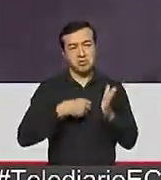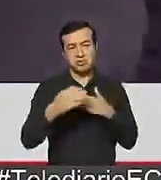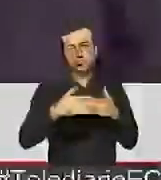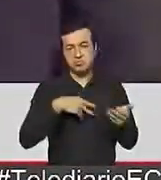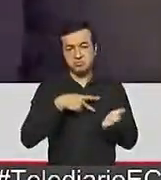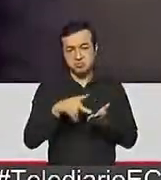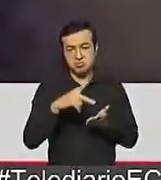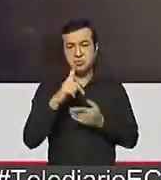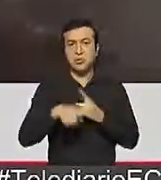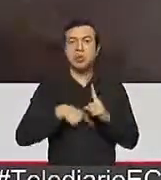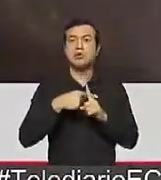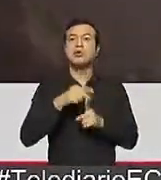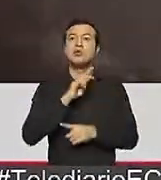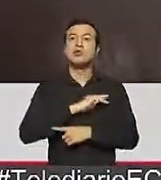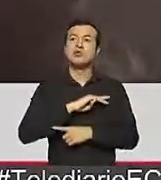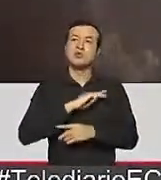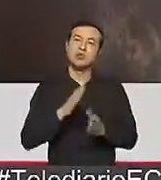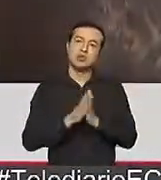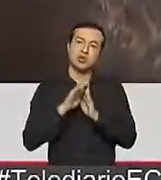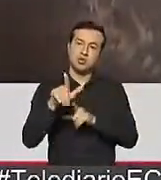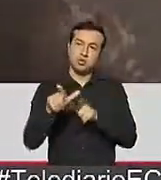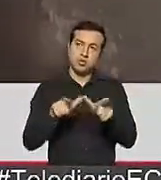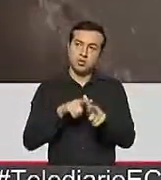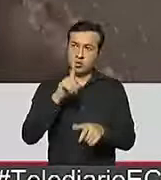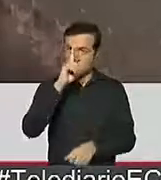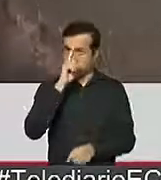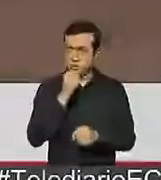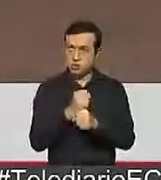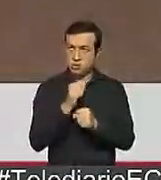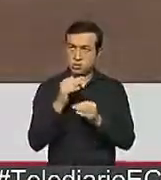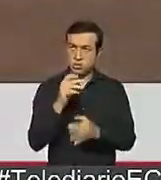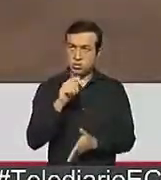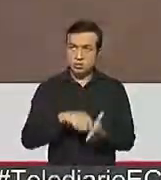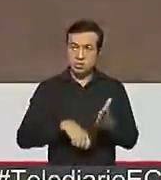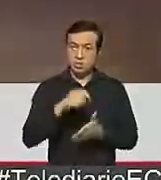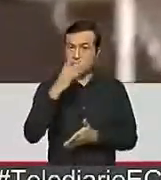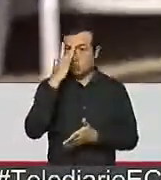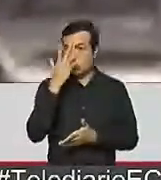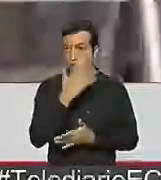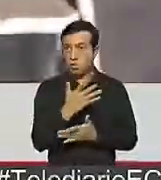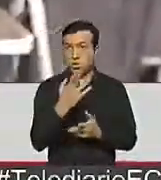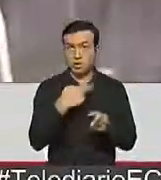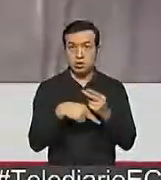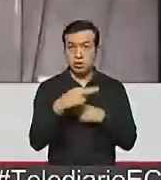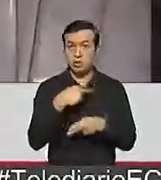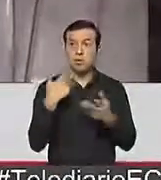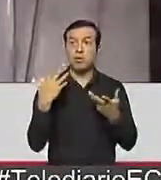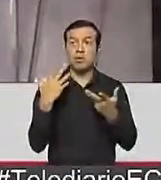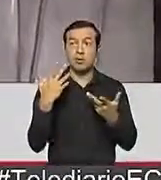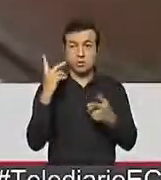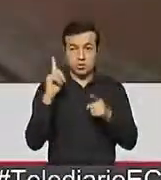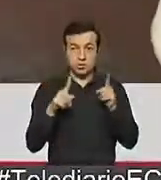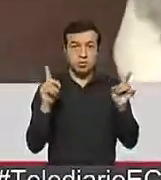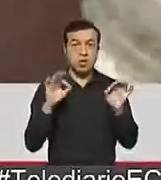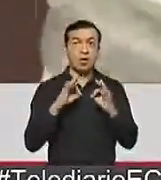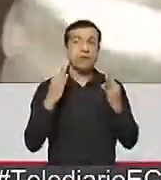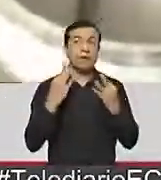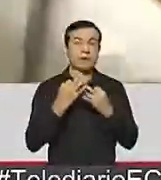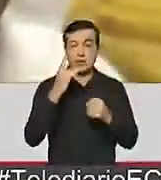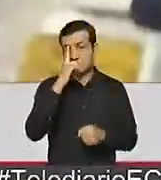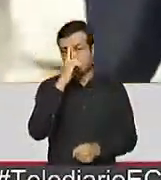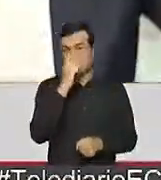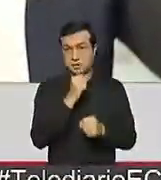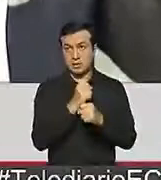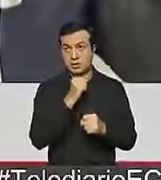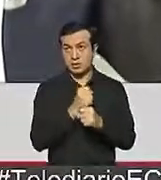y solicitan al municipio un espacio donde trabajar de forma legal, ya que en este tipo de negocios trabajan incluso familias de migrantes